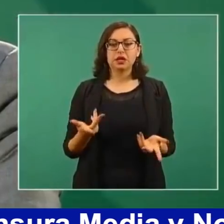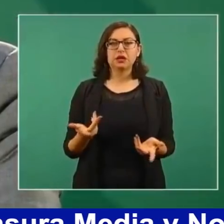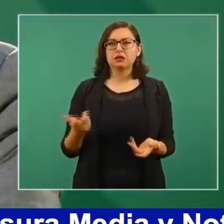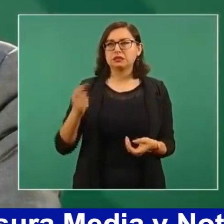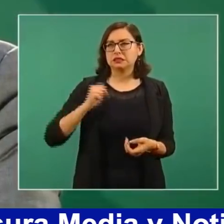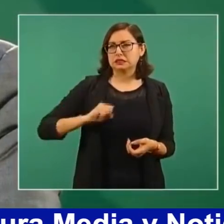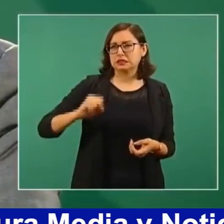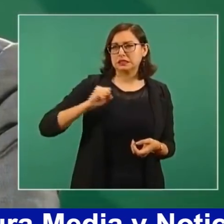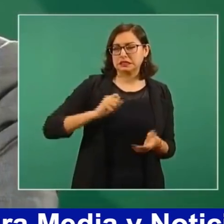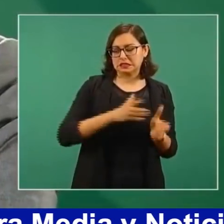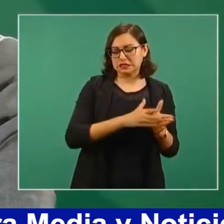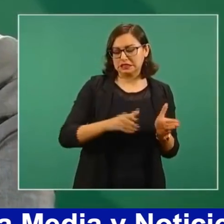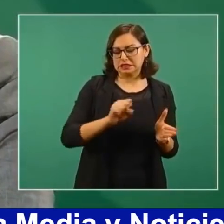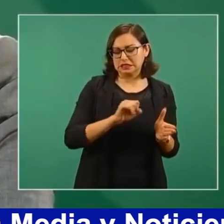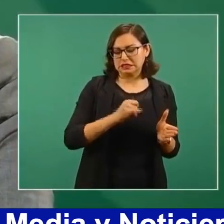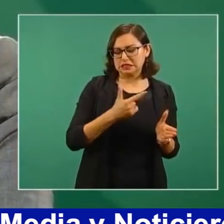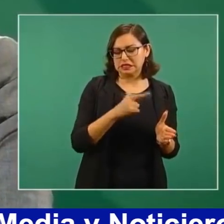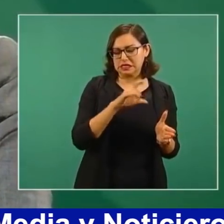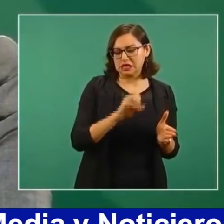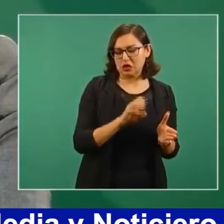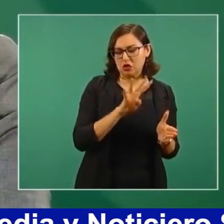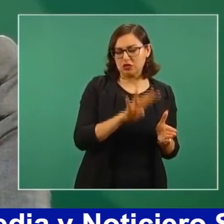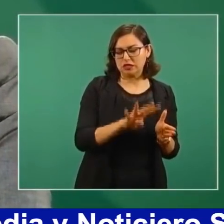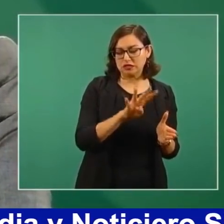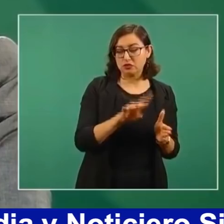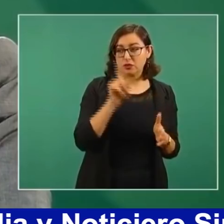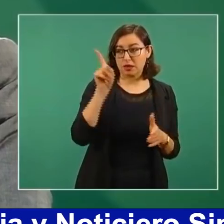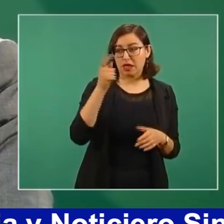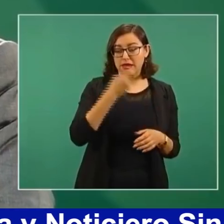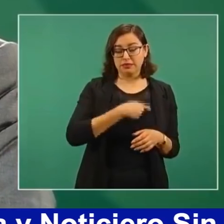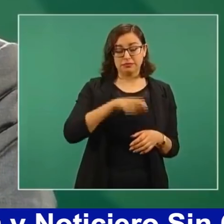siglo XIX en España,